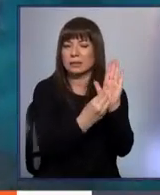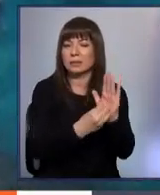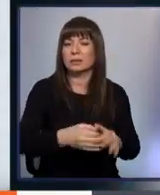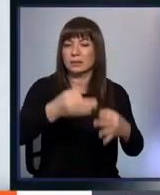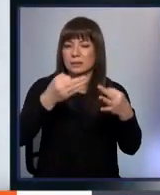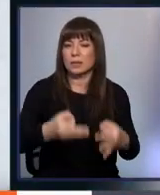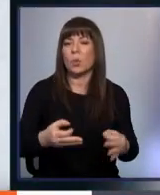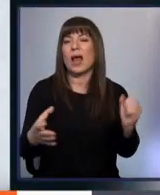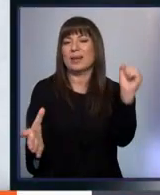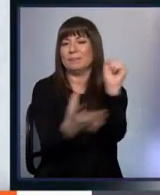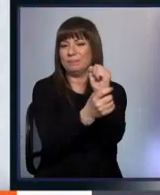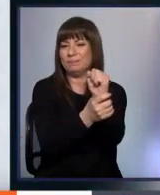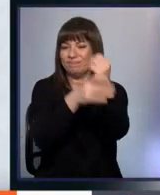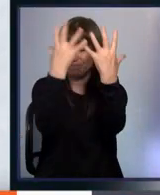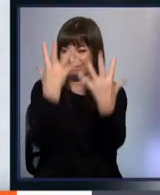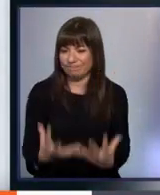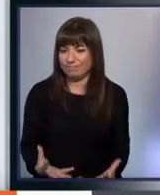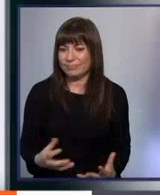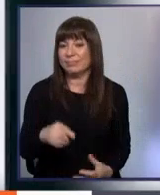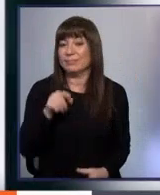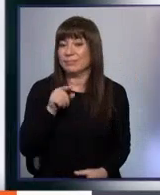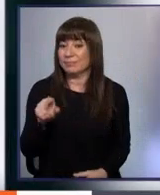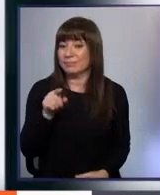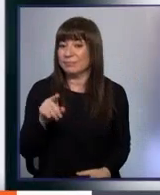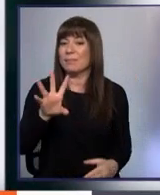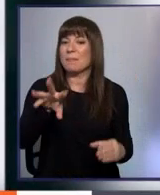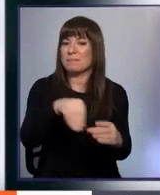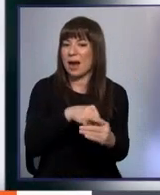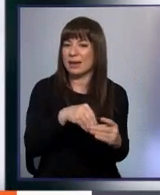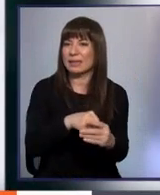prisión preventiva de quien supuestamente forma parte de